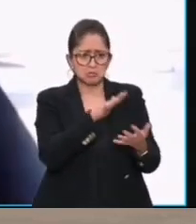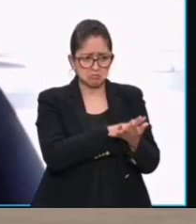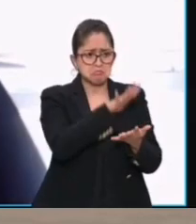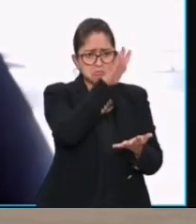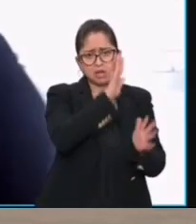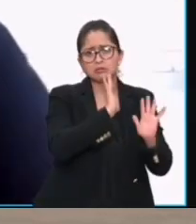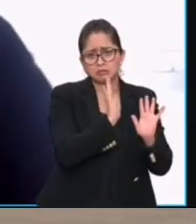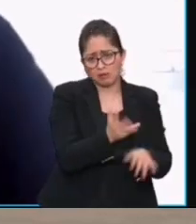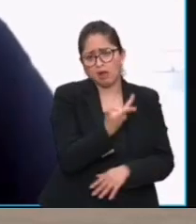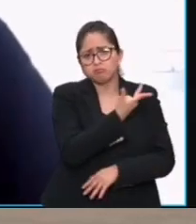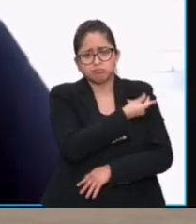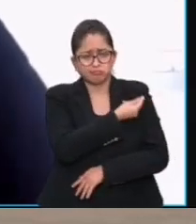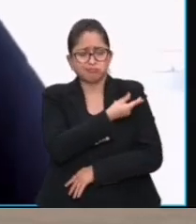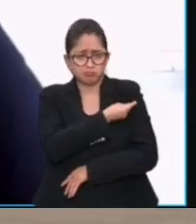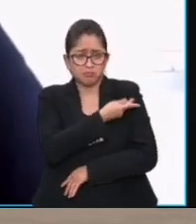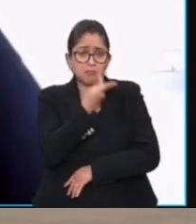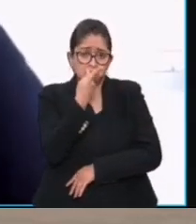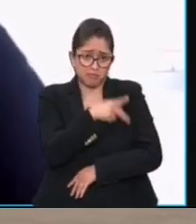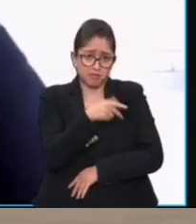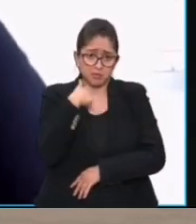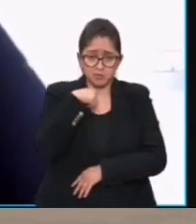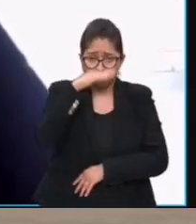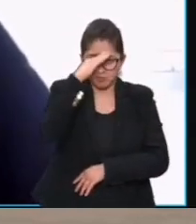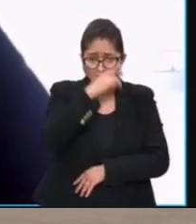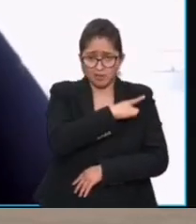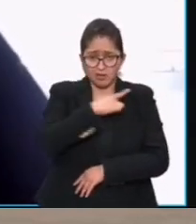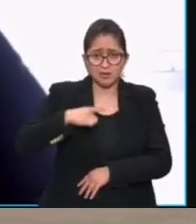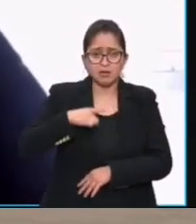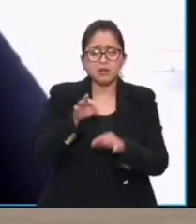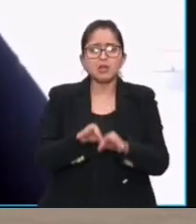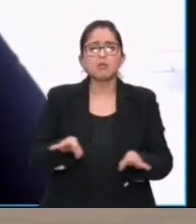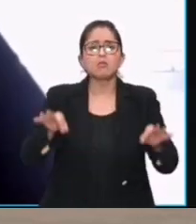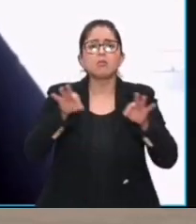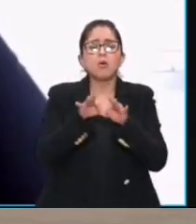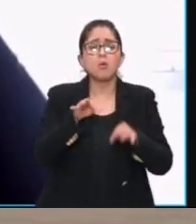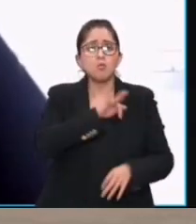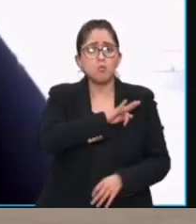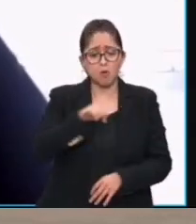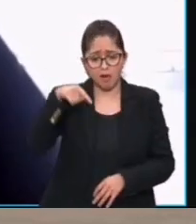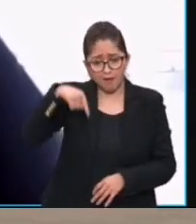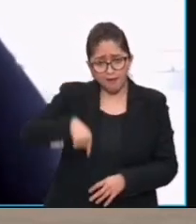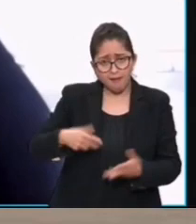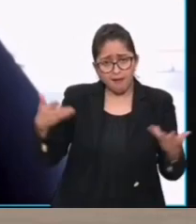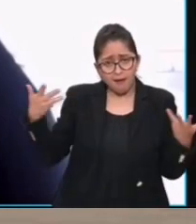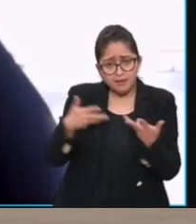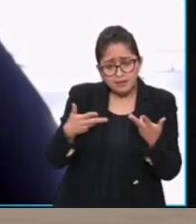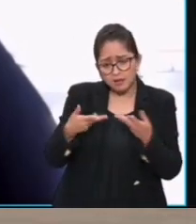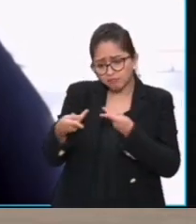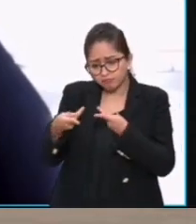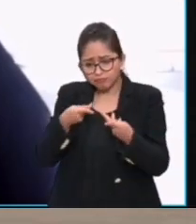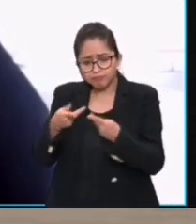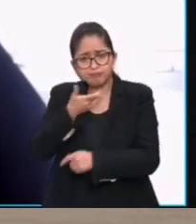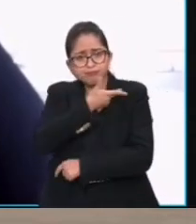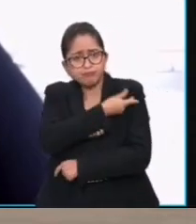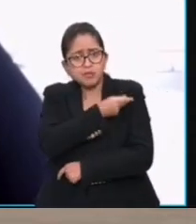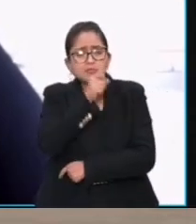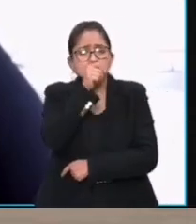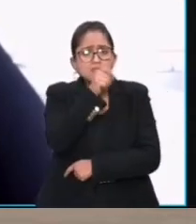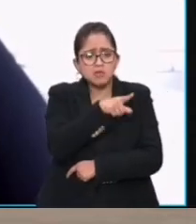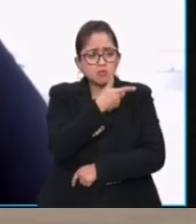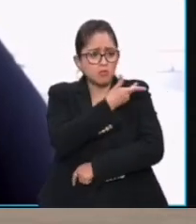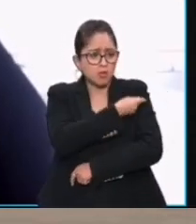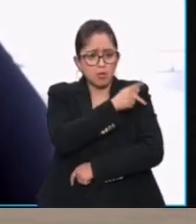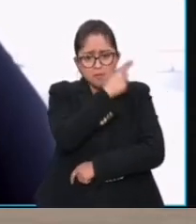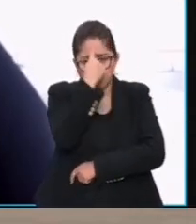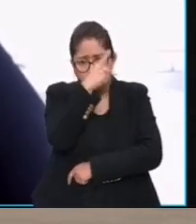consideramos importante poder ser productores y suministrar las vacunas desde un marco legal que nos permita